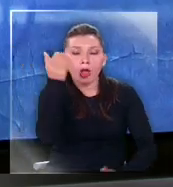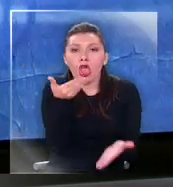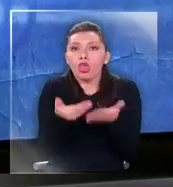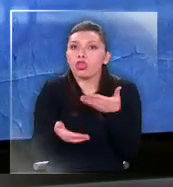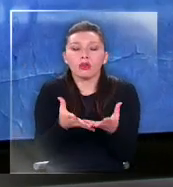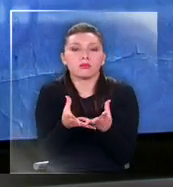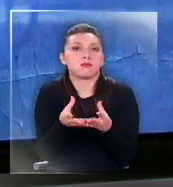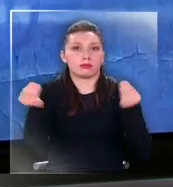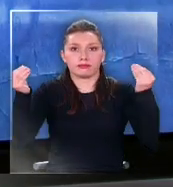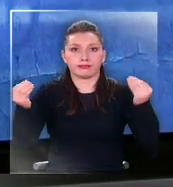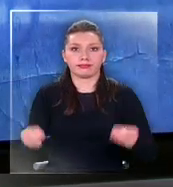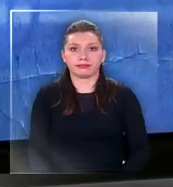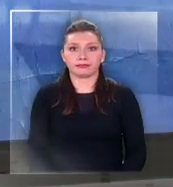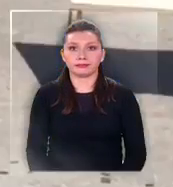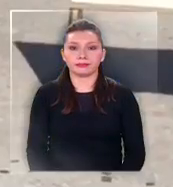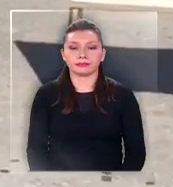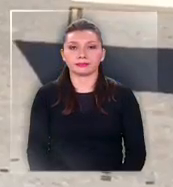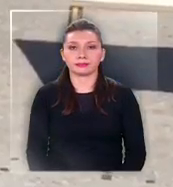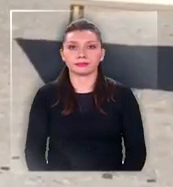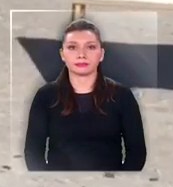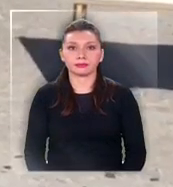¿Dónde están?